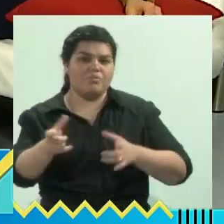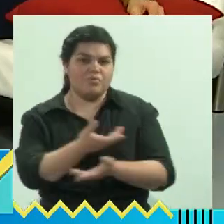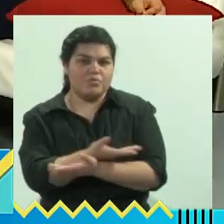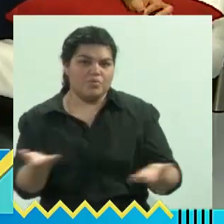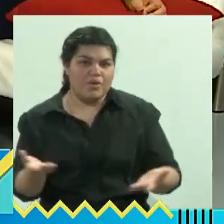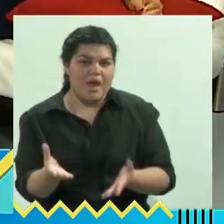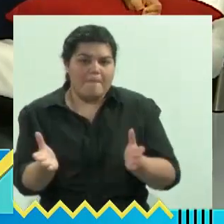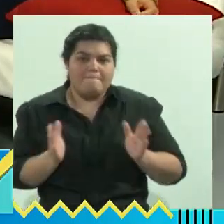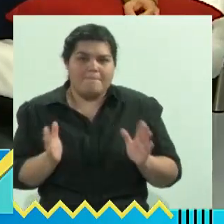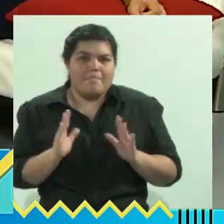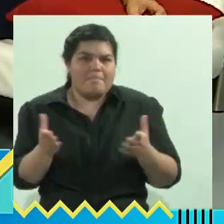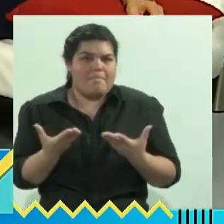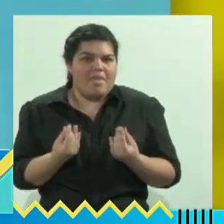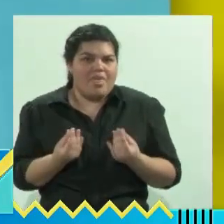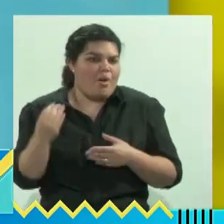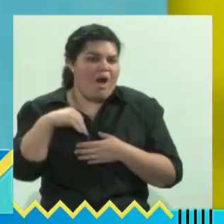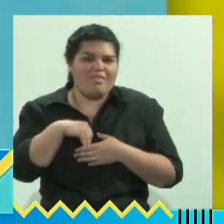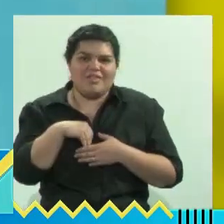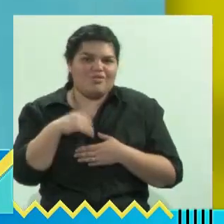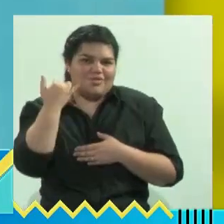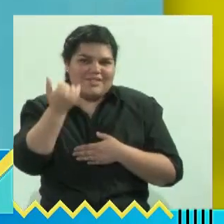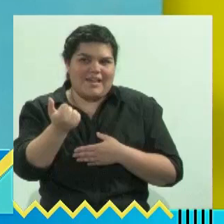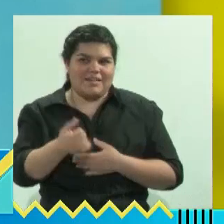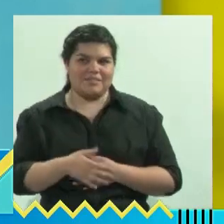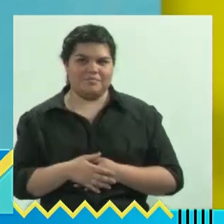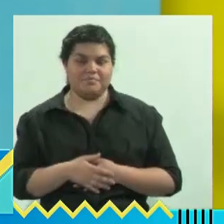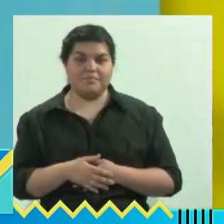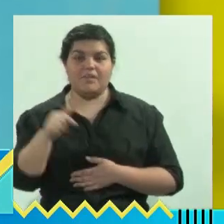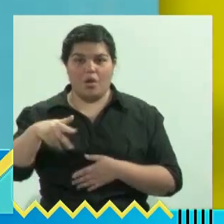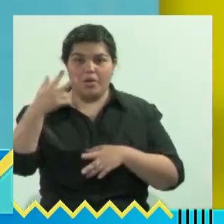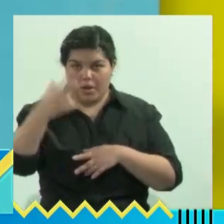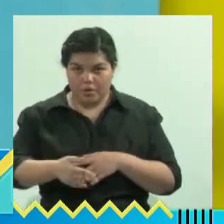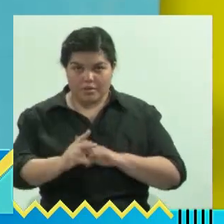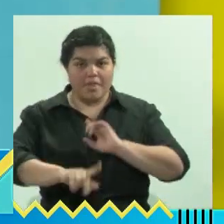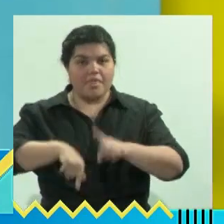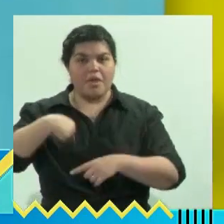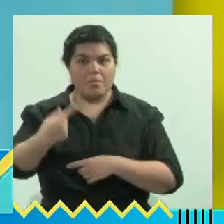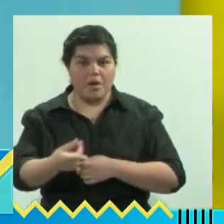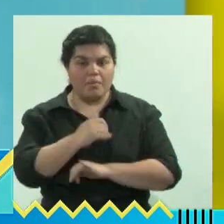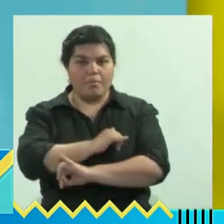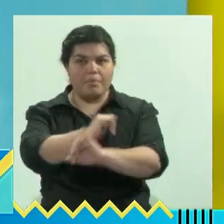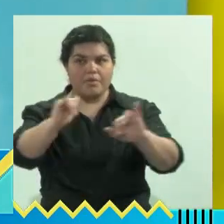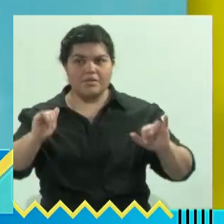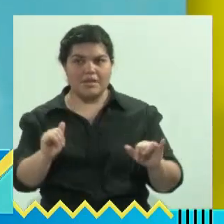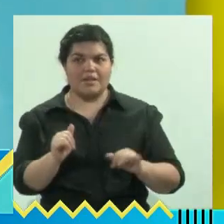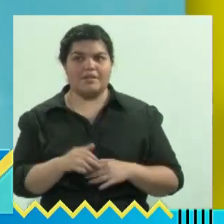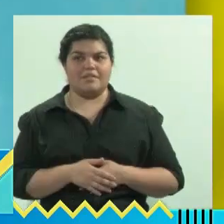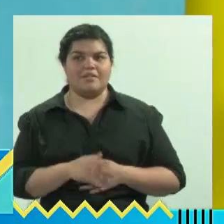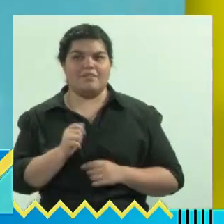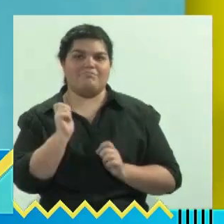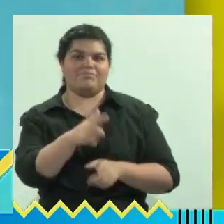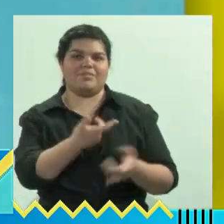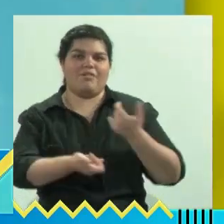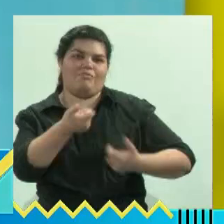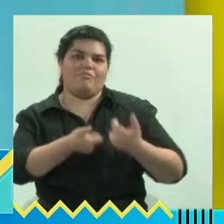más humano, ¿no? El miedo y todo eso que estamos viendo. Nos vamos a ir a un corte y enseguida le voy anunciando a Fabio que va a ser más el bloque de él. Sí,